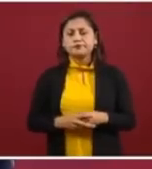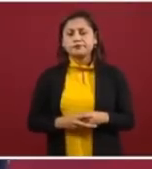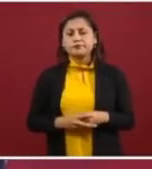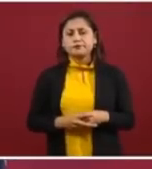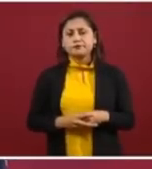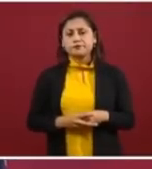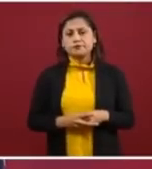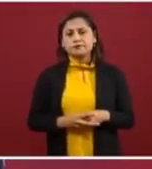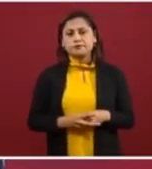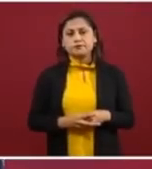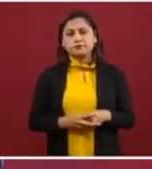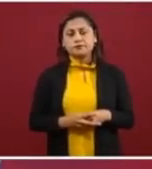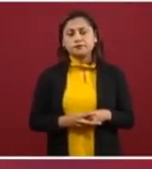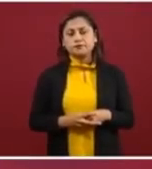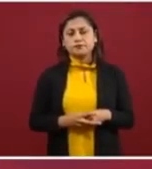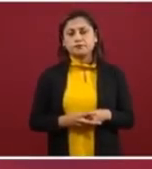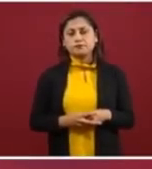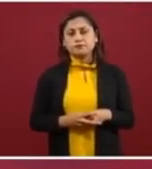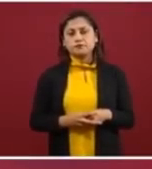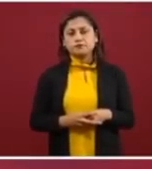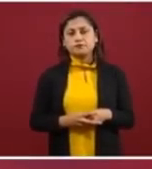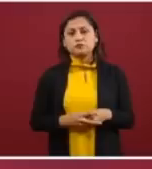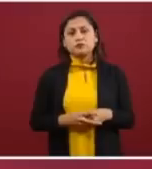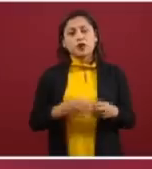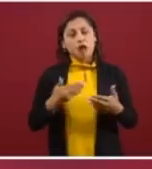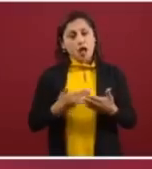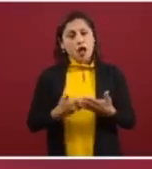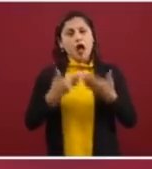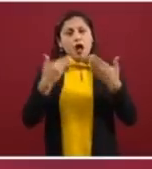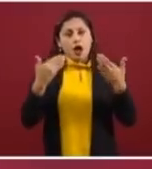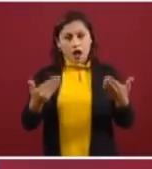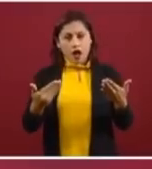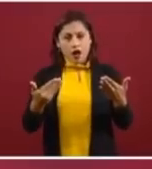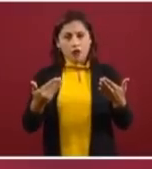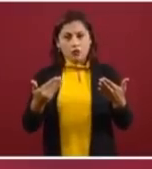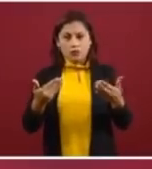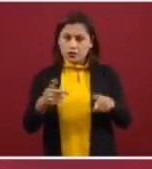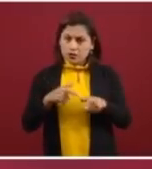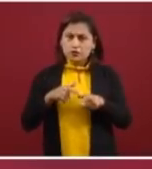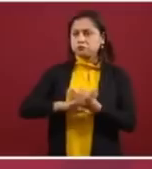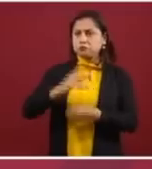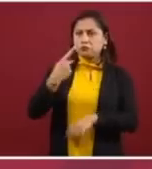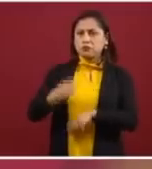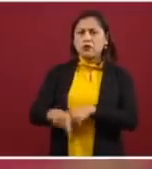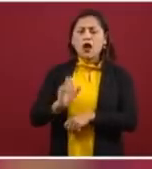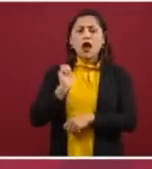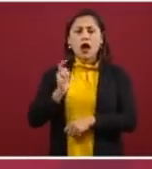a seguir atendiendo las causas que originan la violencia.